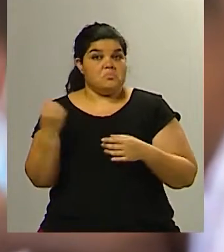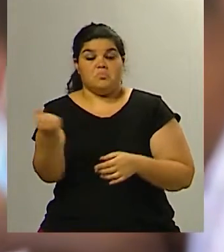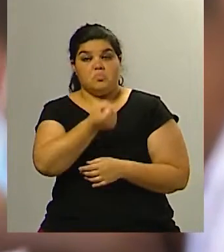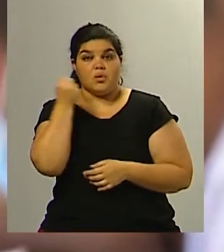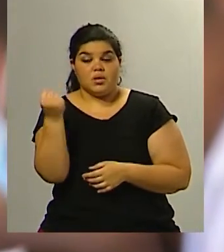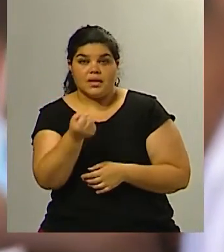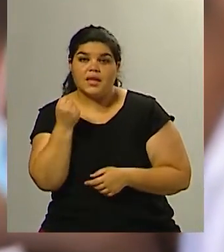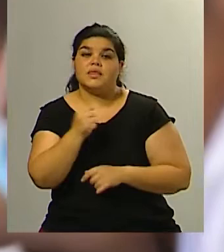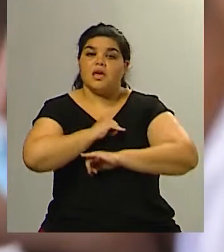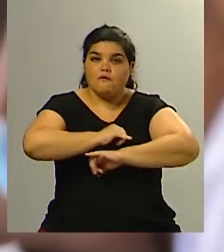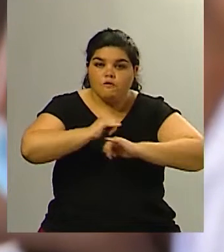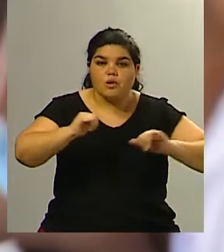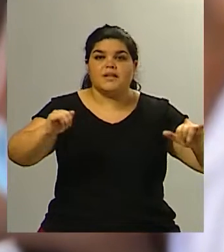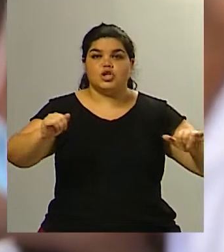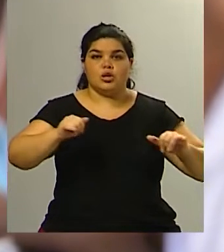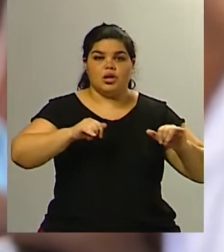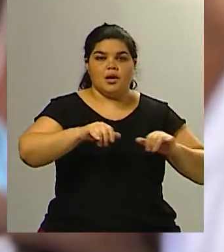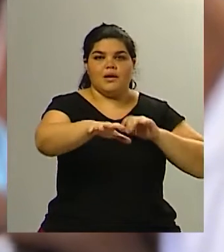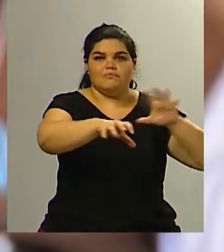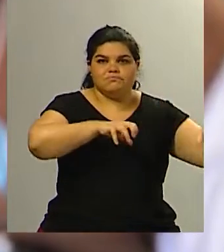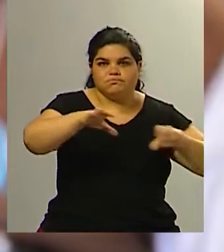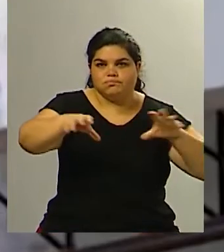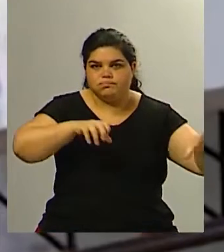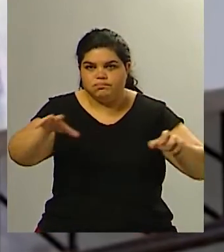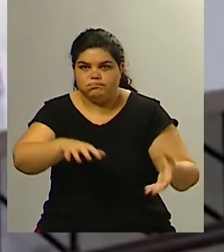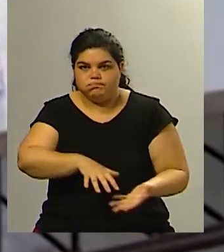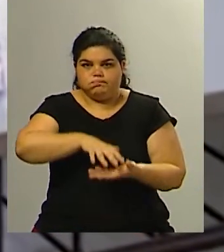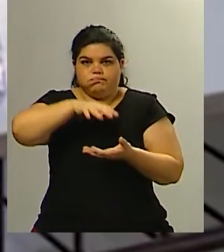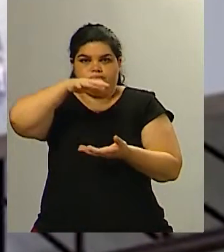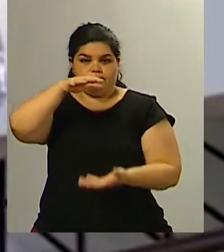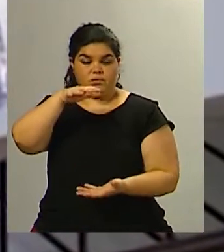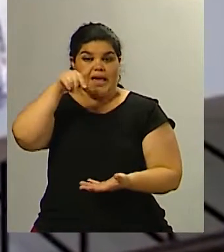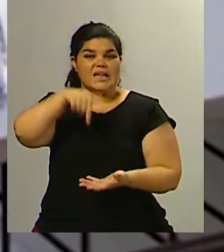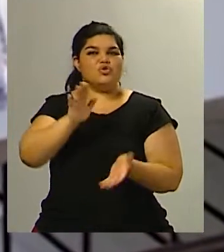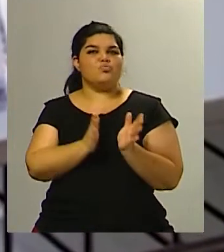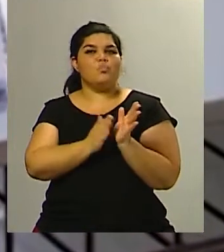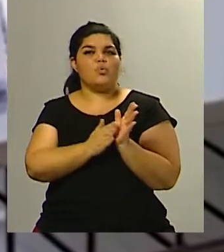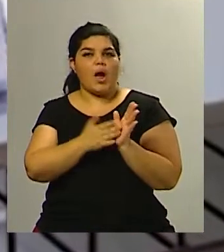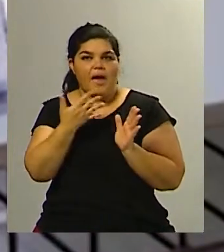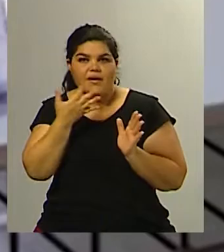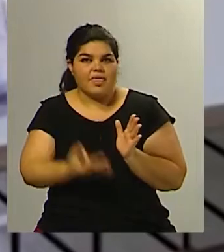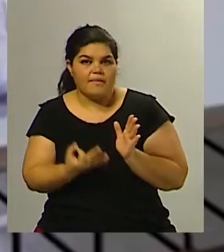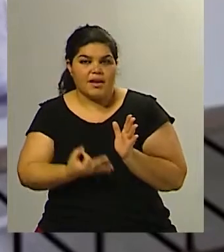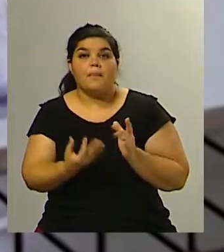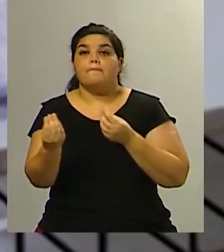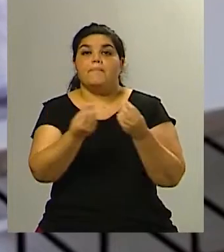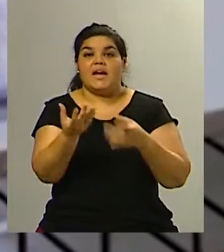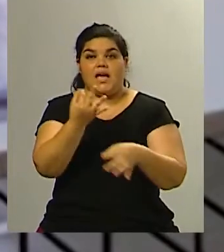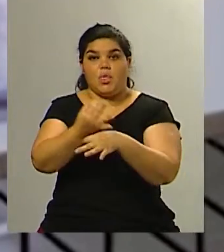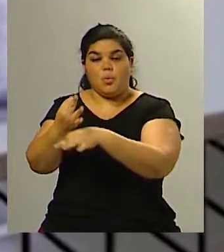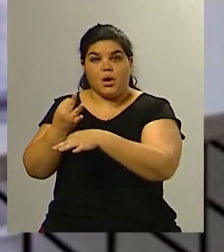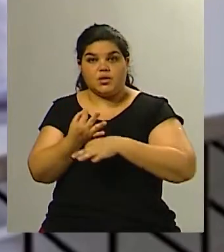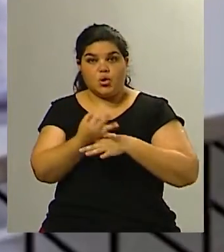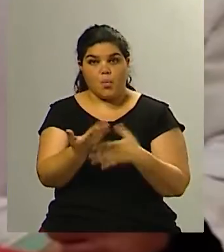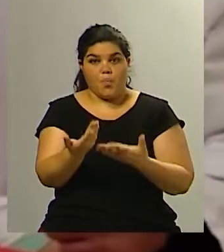nosotros vayamos recolectando se traduzcan en evidencias que les permitan gestionar a las instituciones educativas también